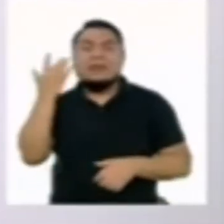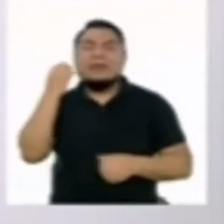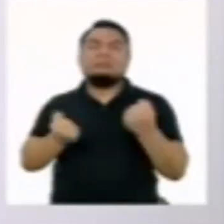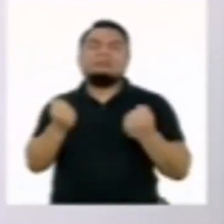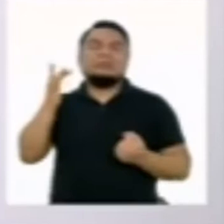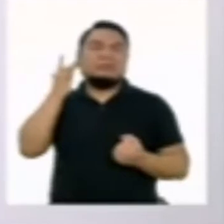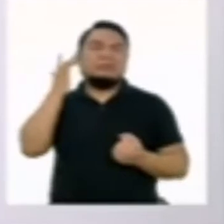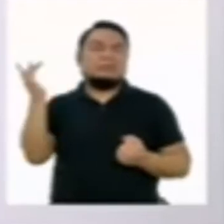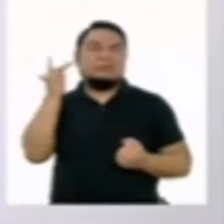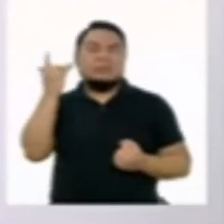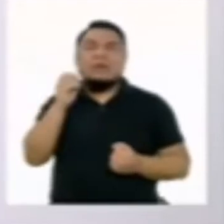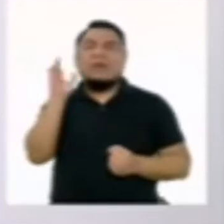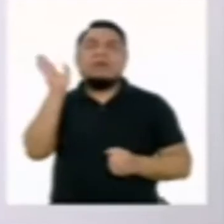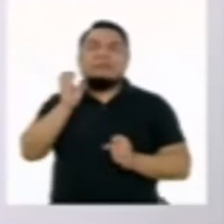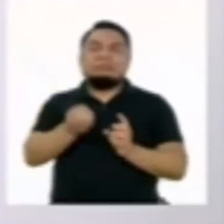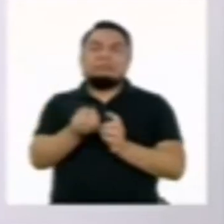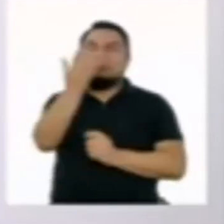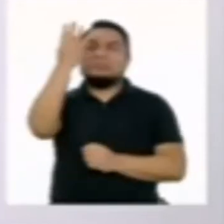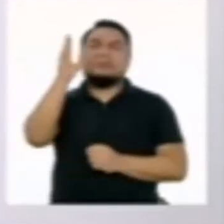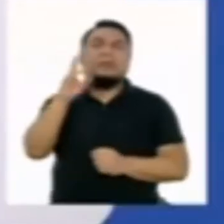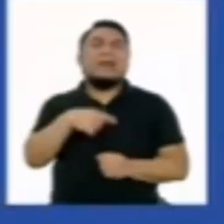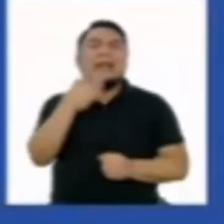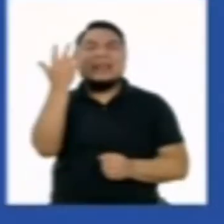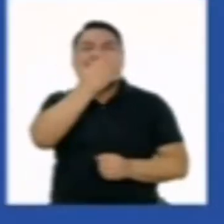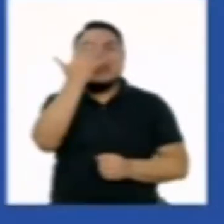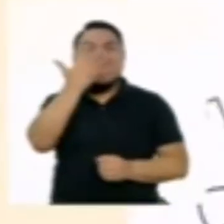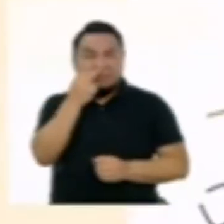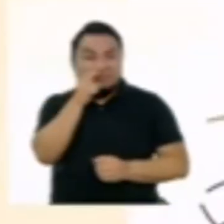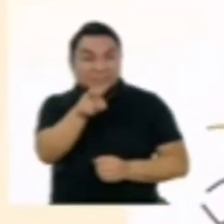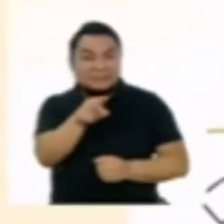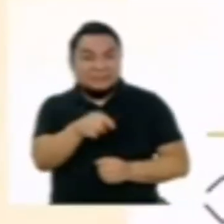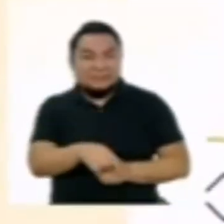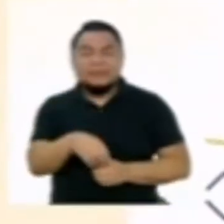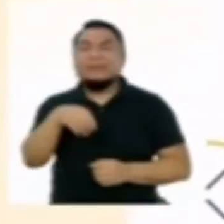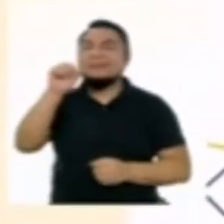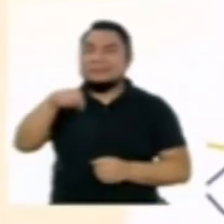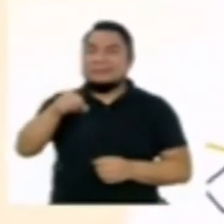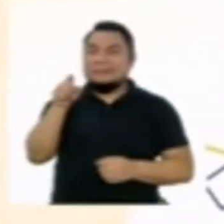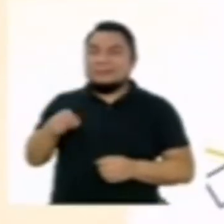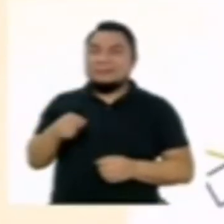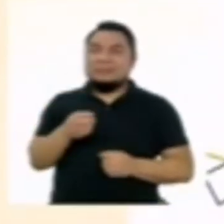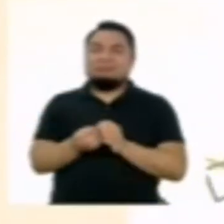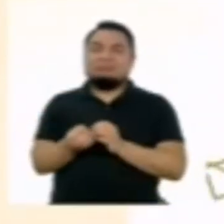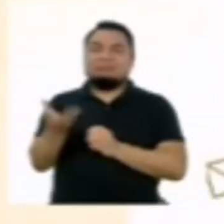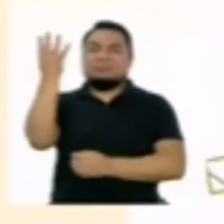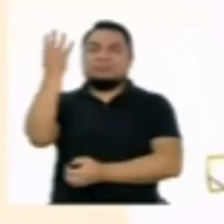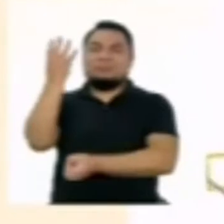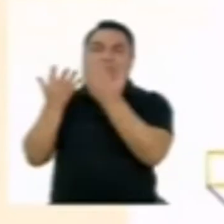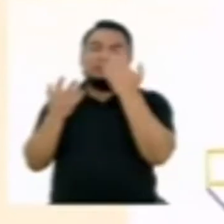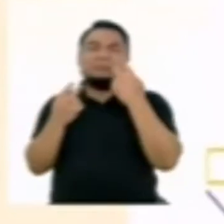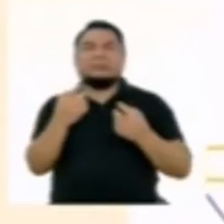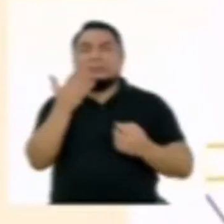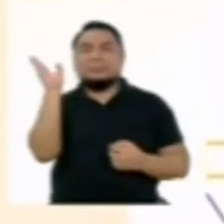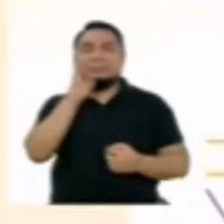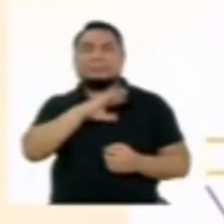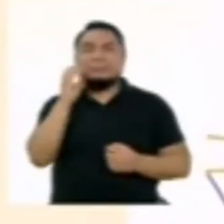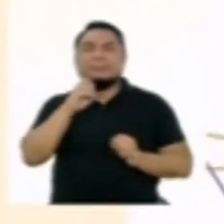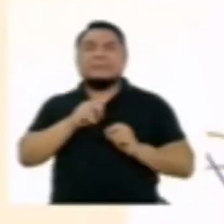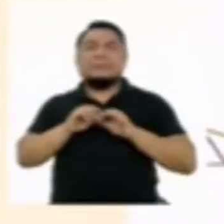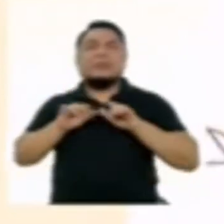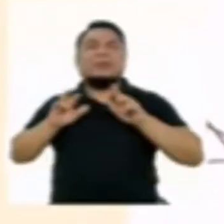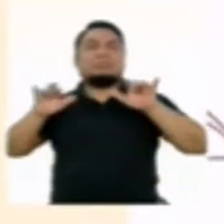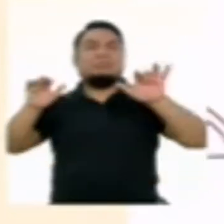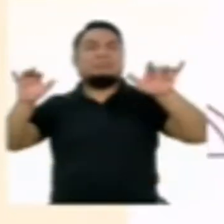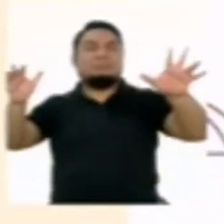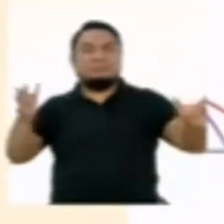sonidos fuertes o botan humo negro por el tubo de escape? Sí, botan humos tóxicos que se esparcen por toda la